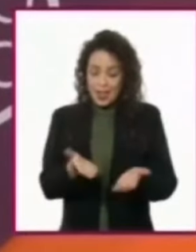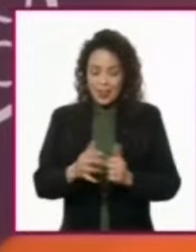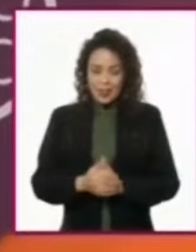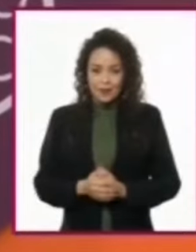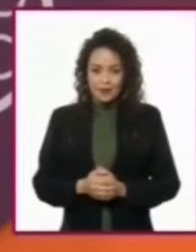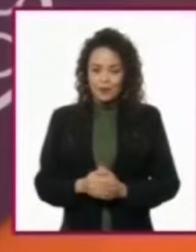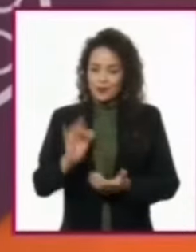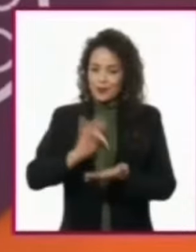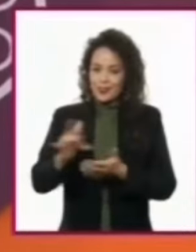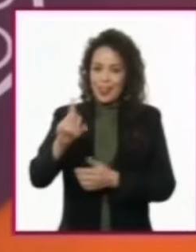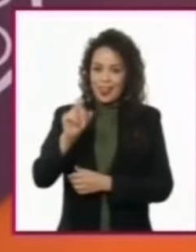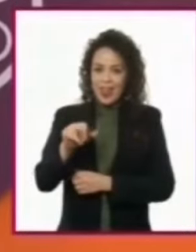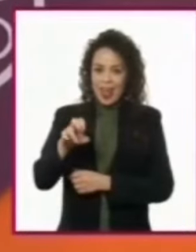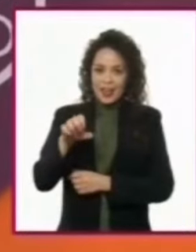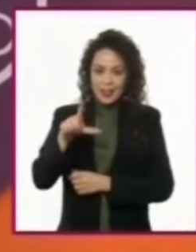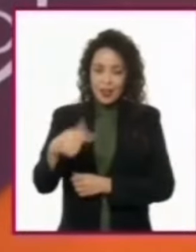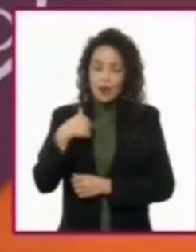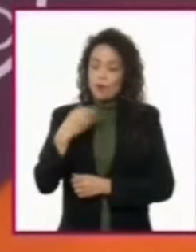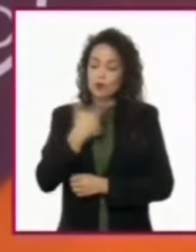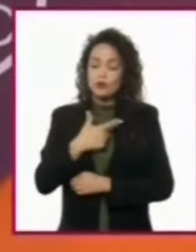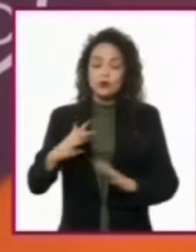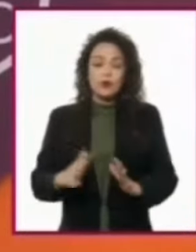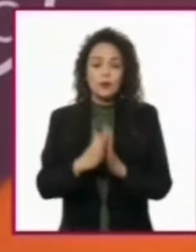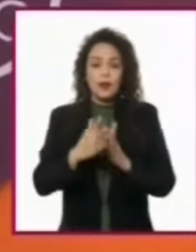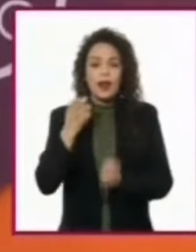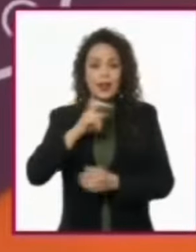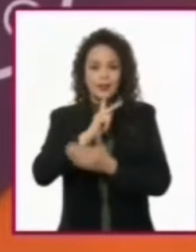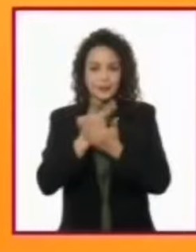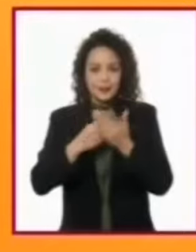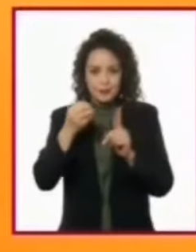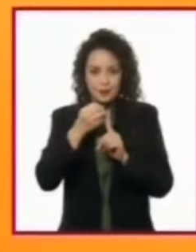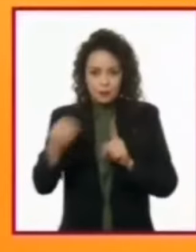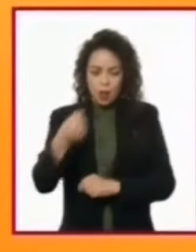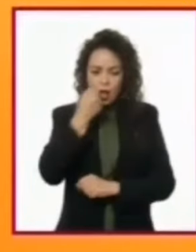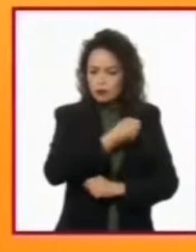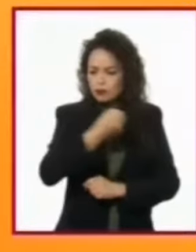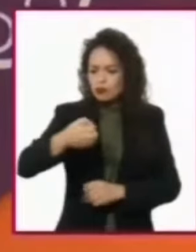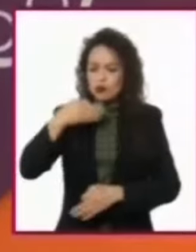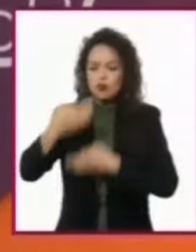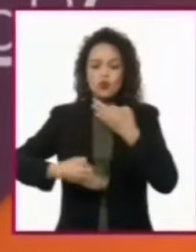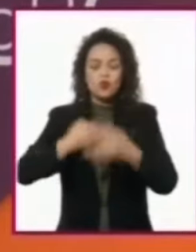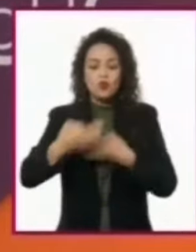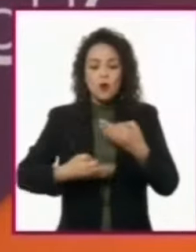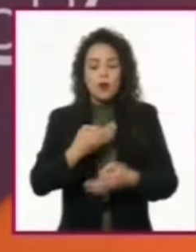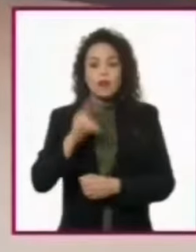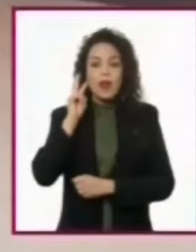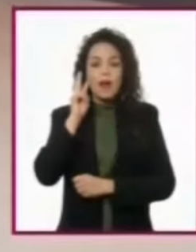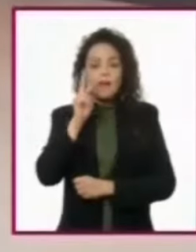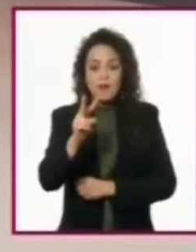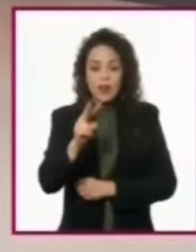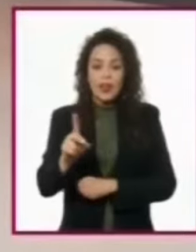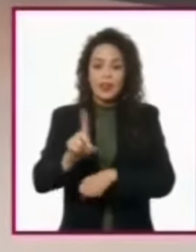Es un gusto participar en esta sesión. Les envío un cordial saludo a todas y a todos los que nos acompañan desde